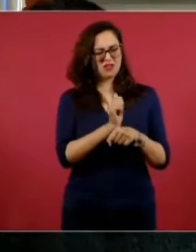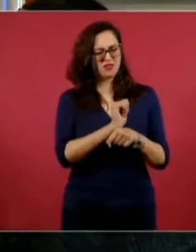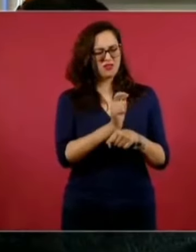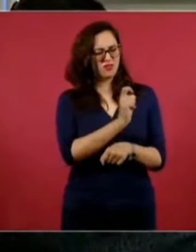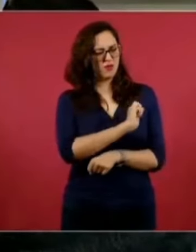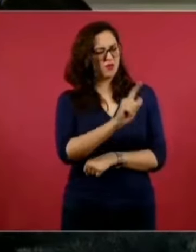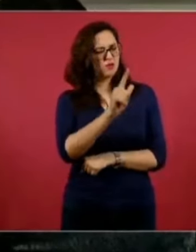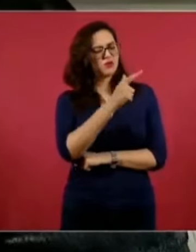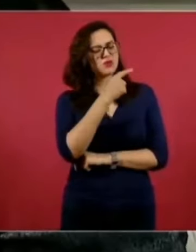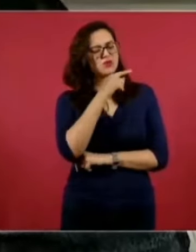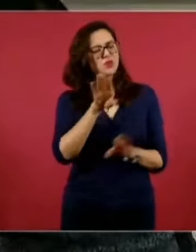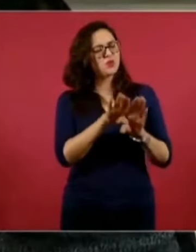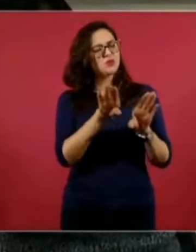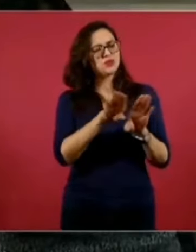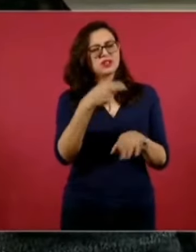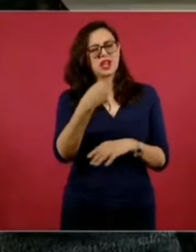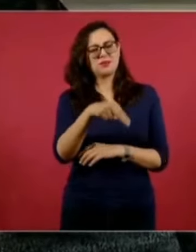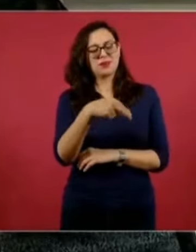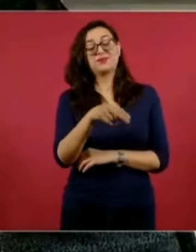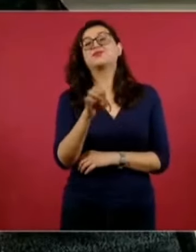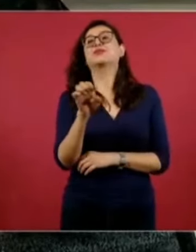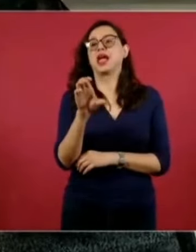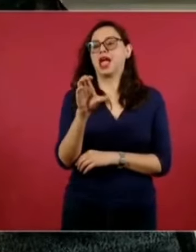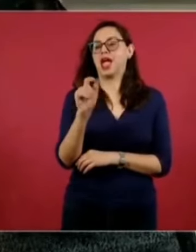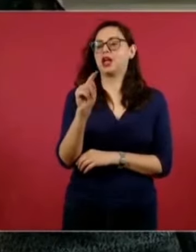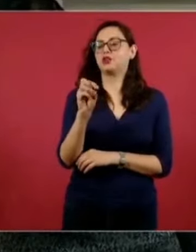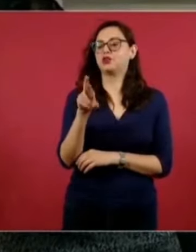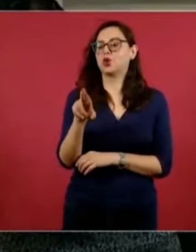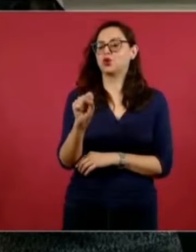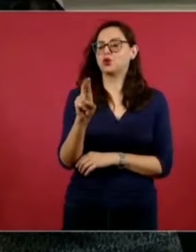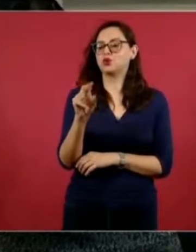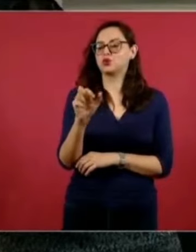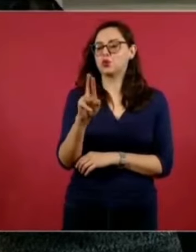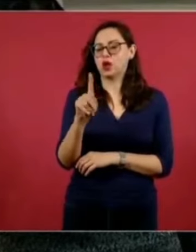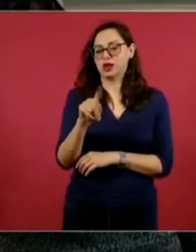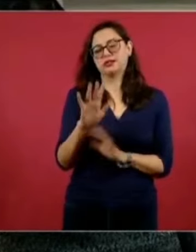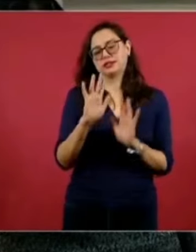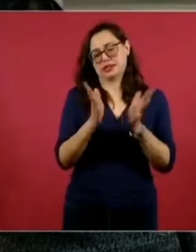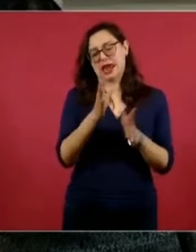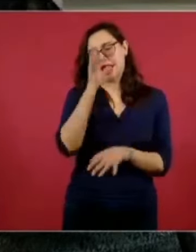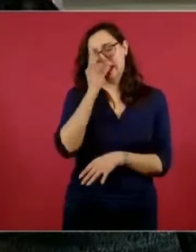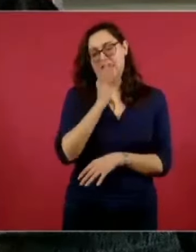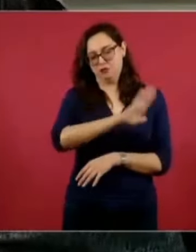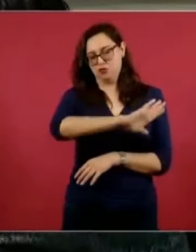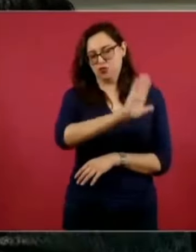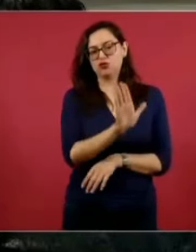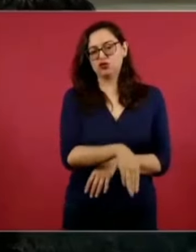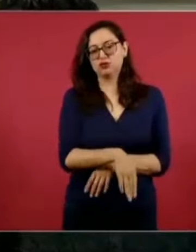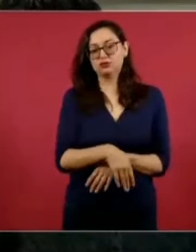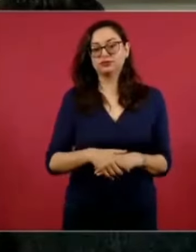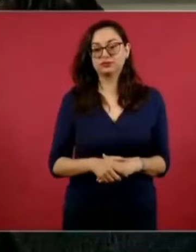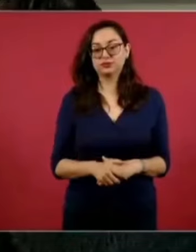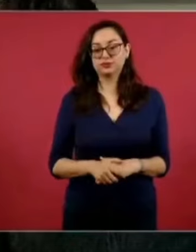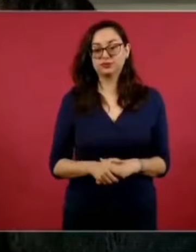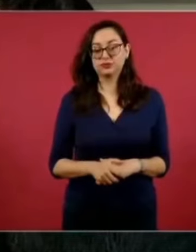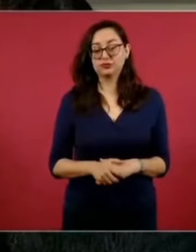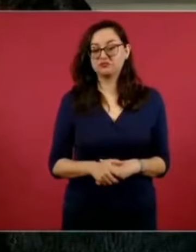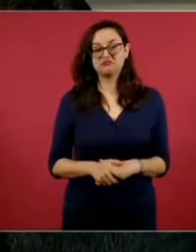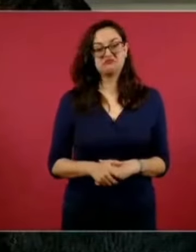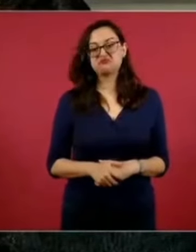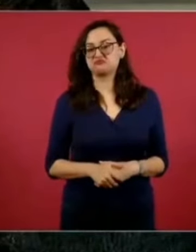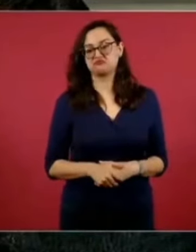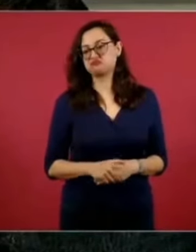mejor Héctor Suárez el finado Héctor Suárez no hay no